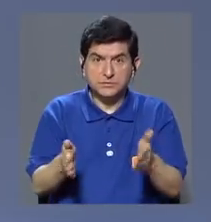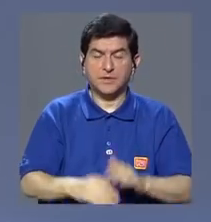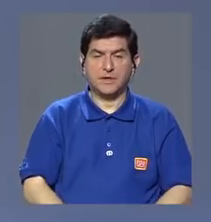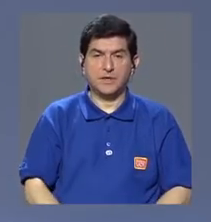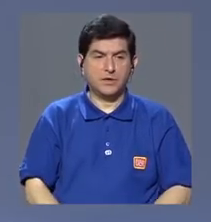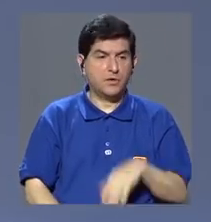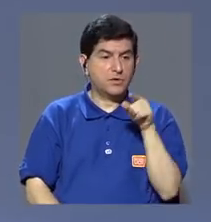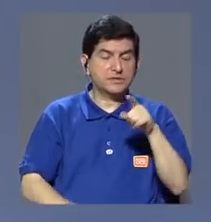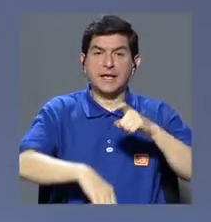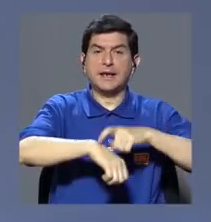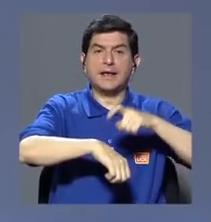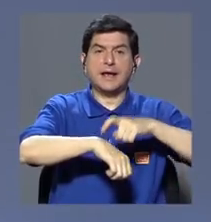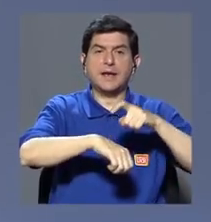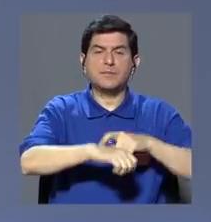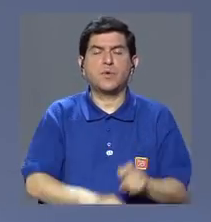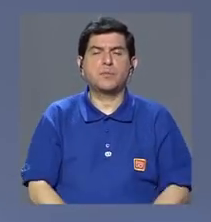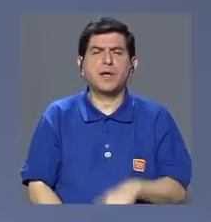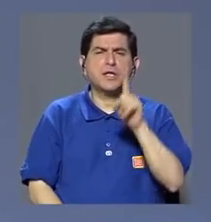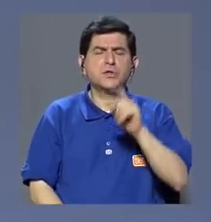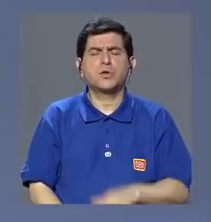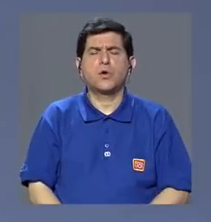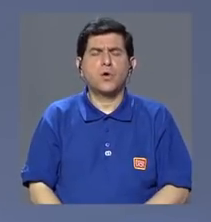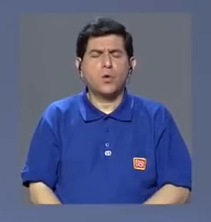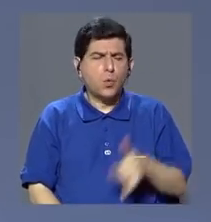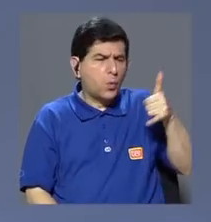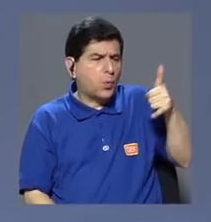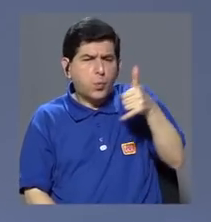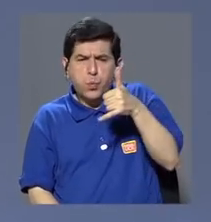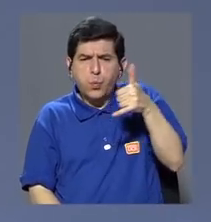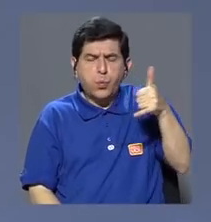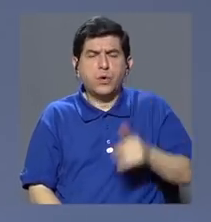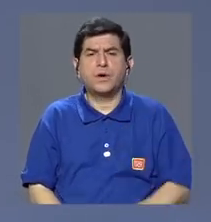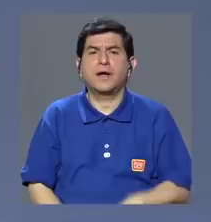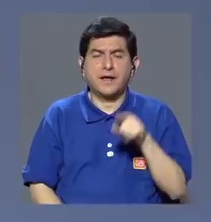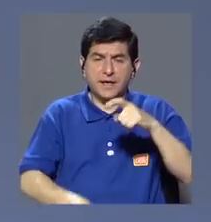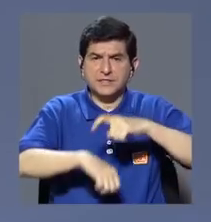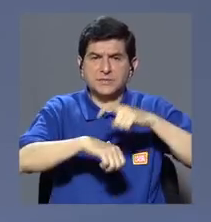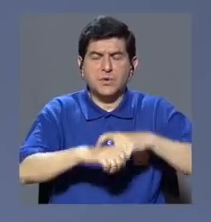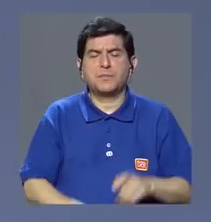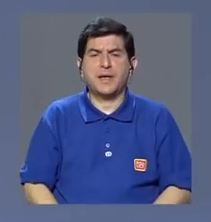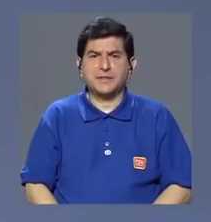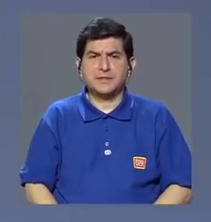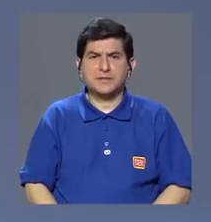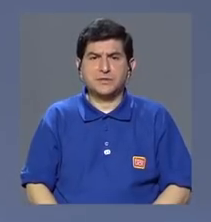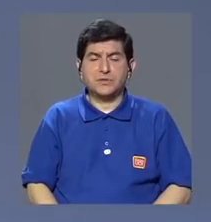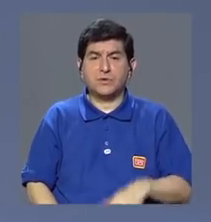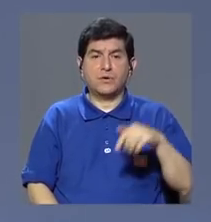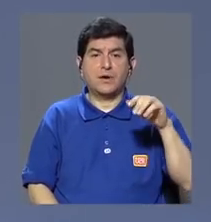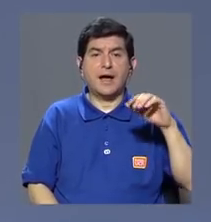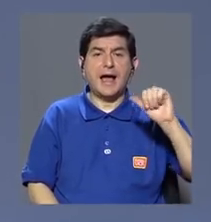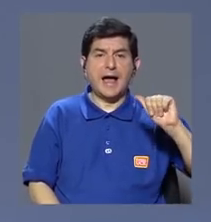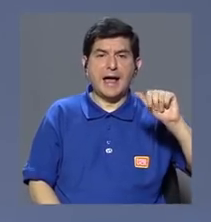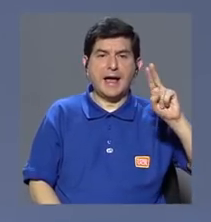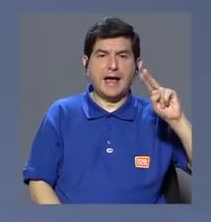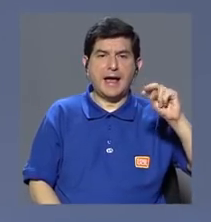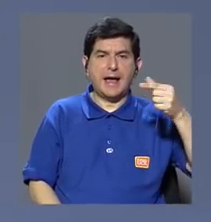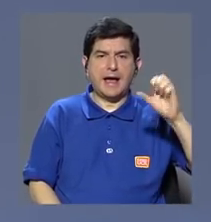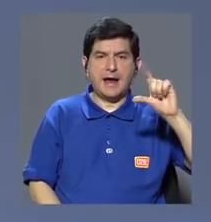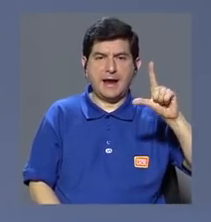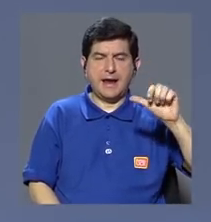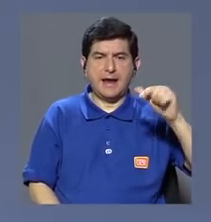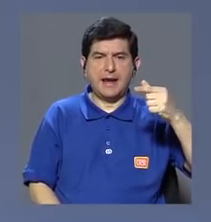él hacía un vídeo casi que en vivo que es ángel gaona si el hermano está viviendo acá en costa rica en estos días y por lo que